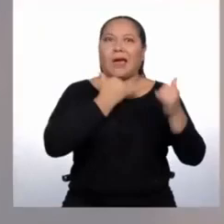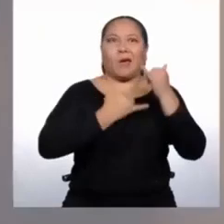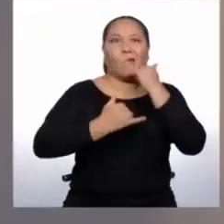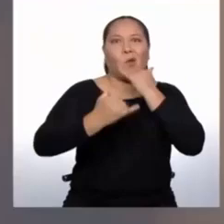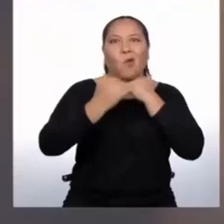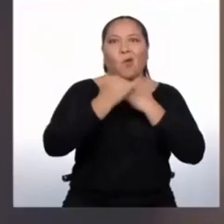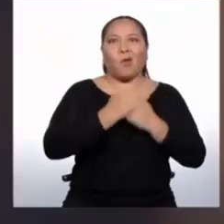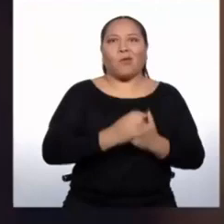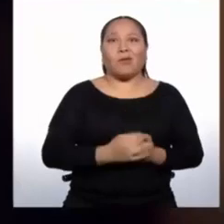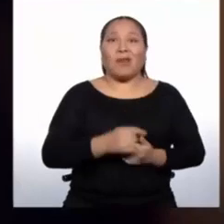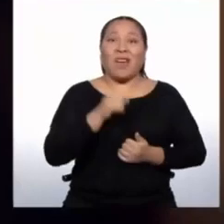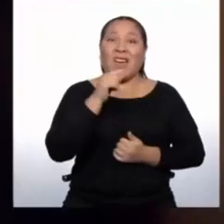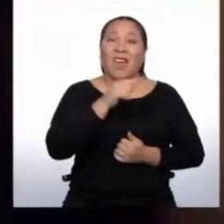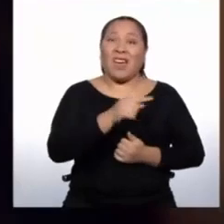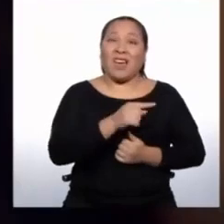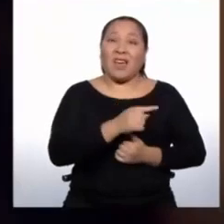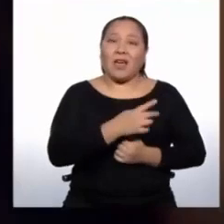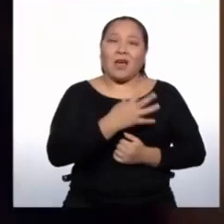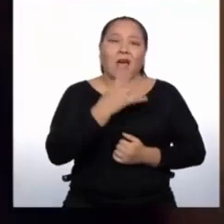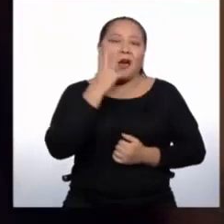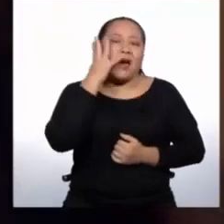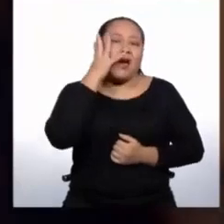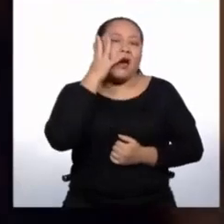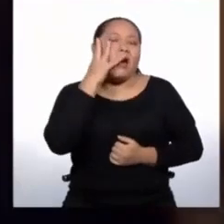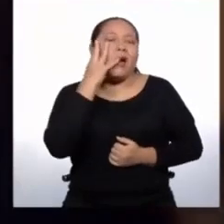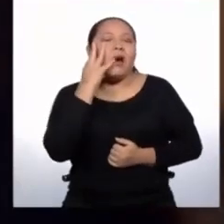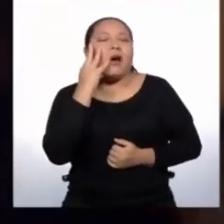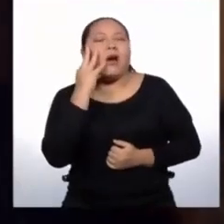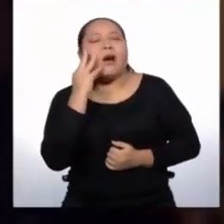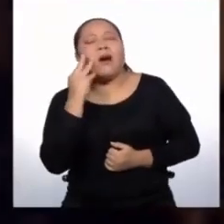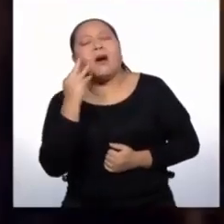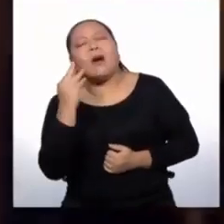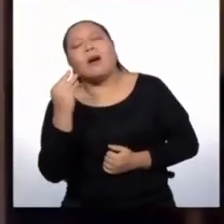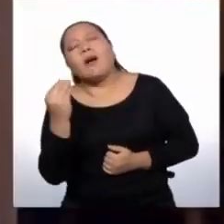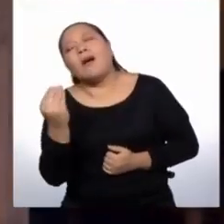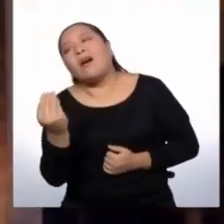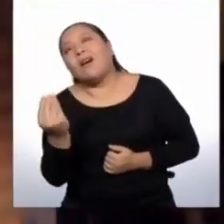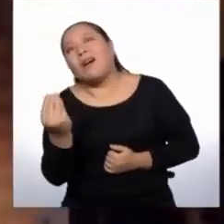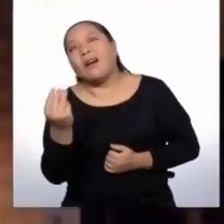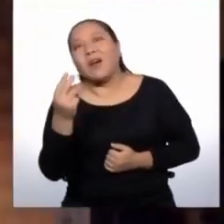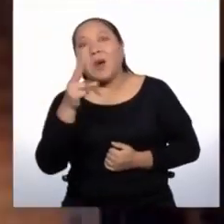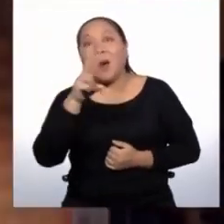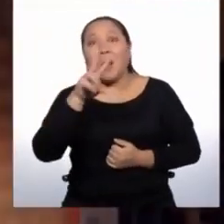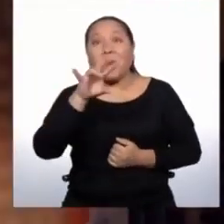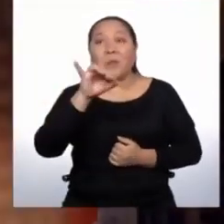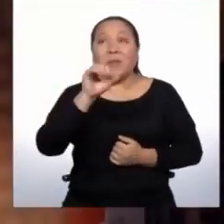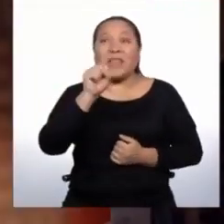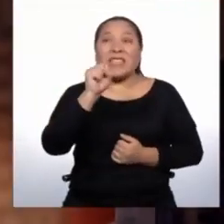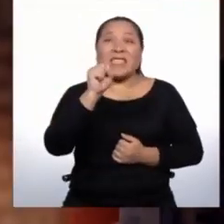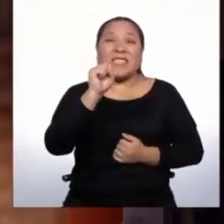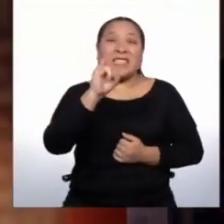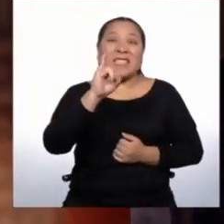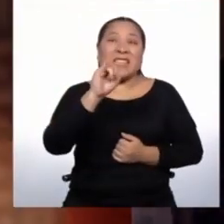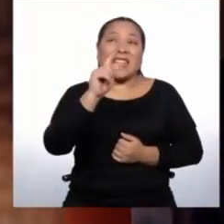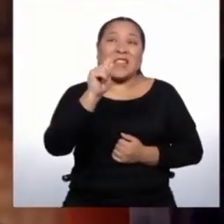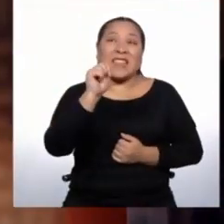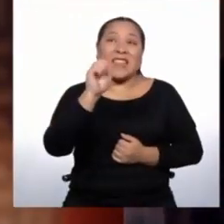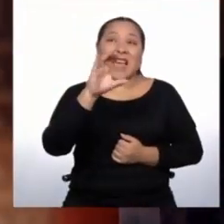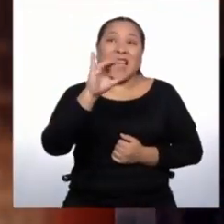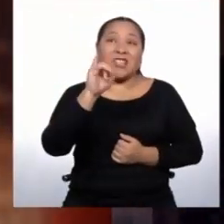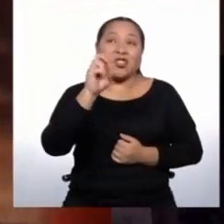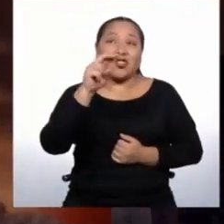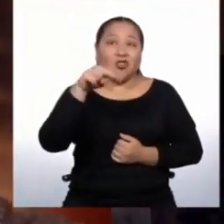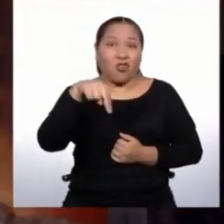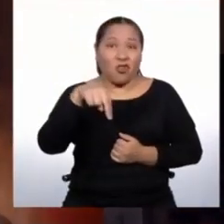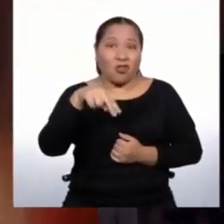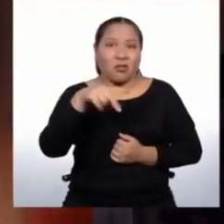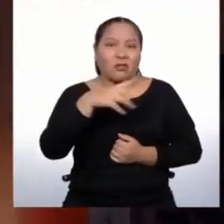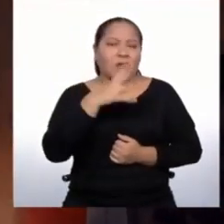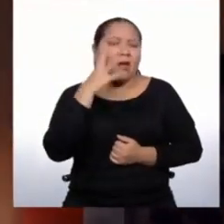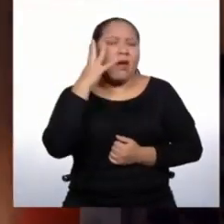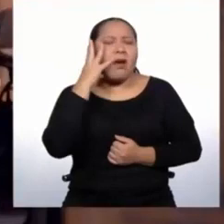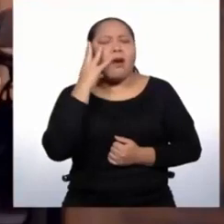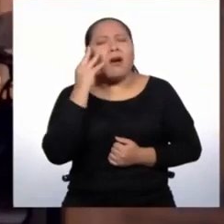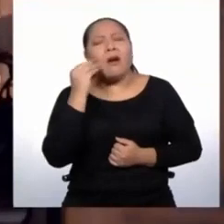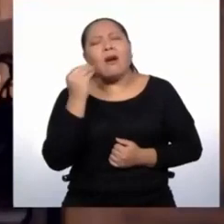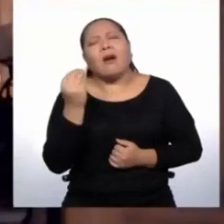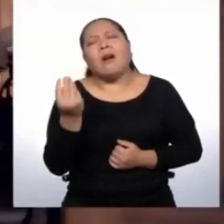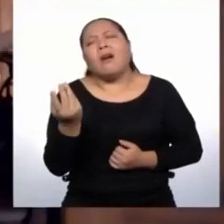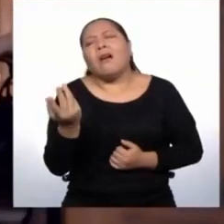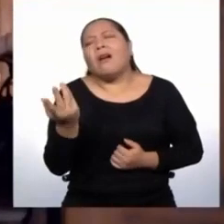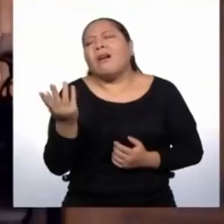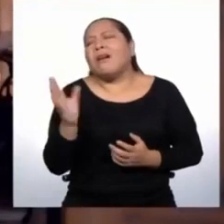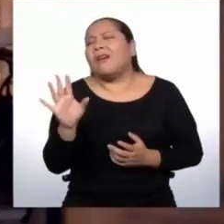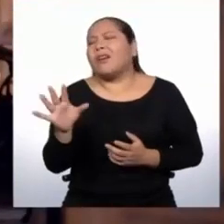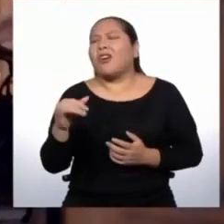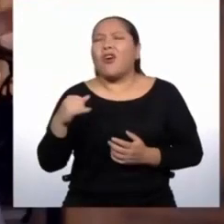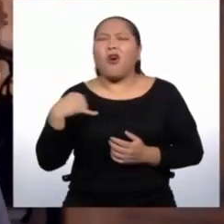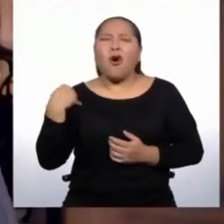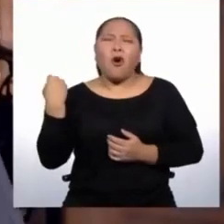Se enamoró hasta la Coronilla de Visitación, gentil muchacha de 20 primaveras, con un palmito y un